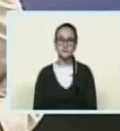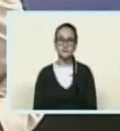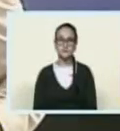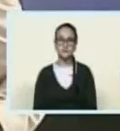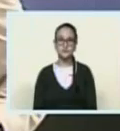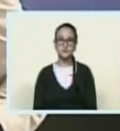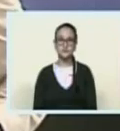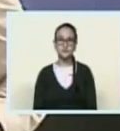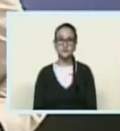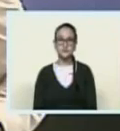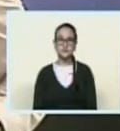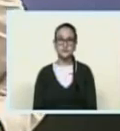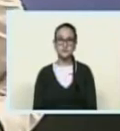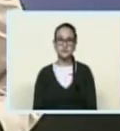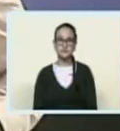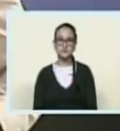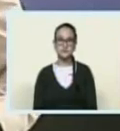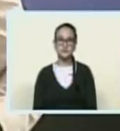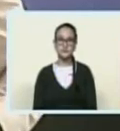Y ya